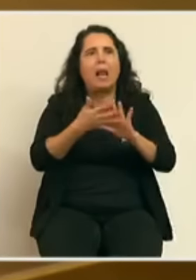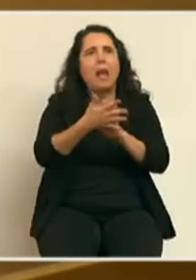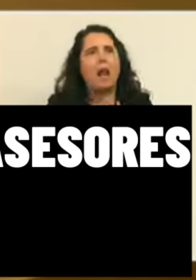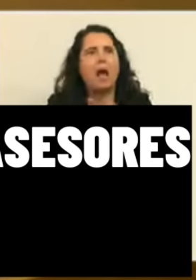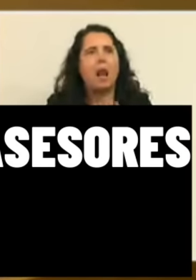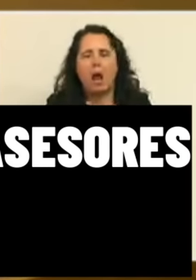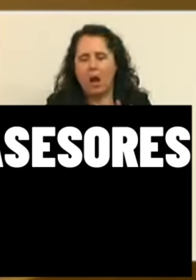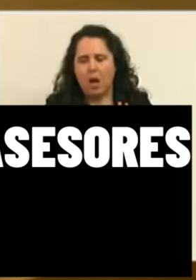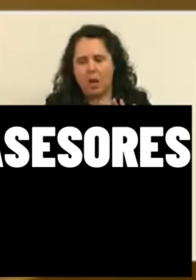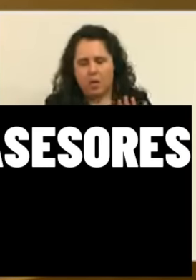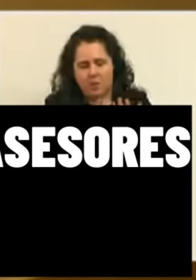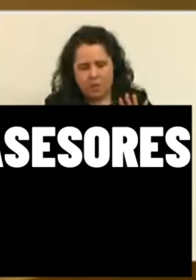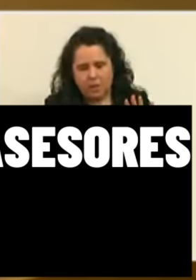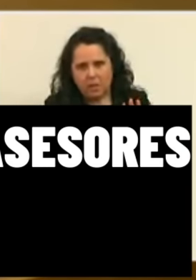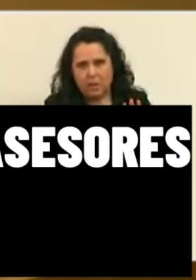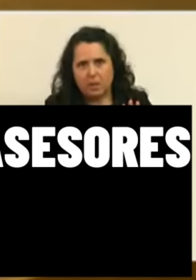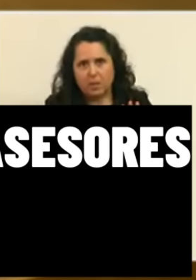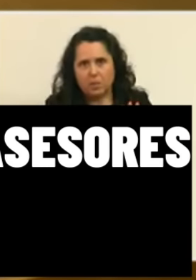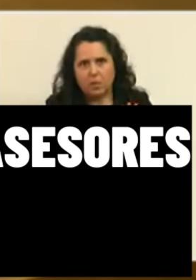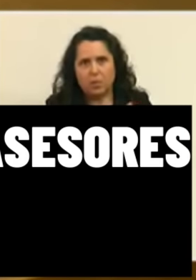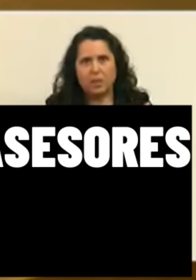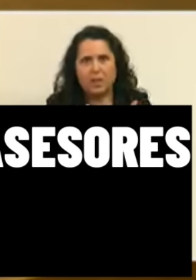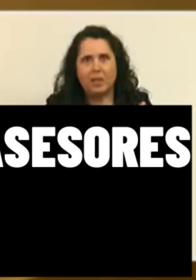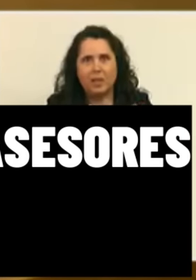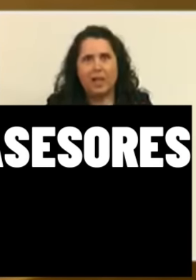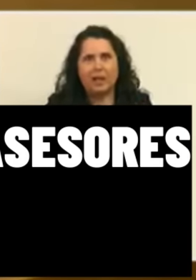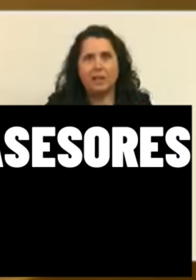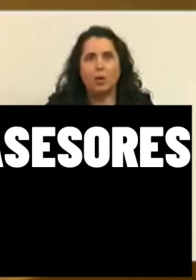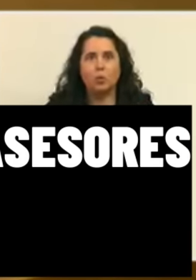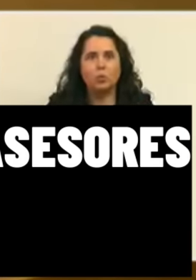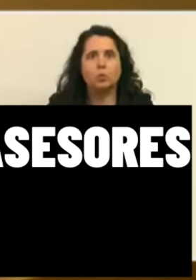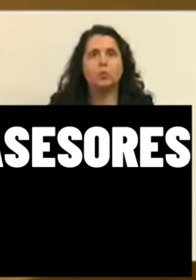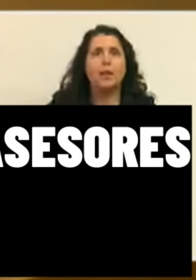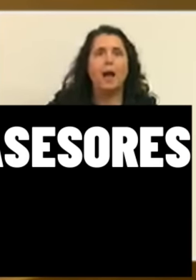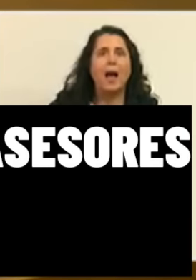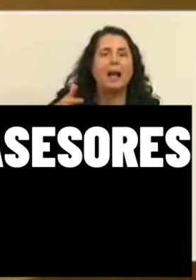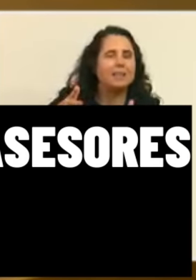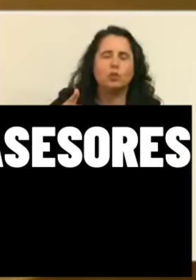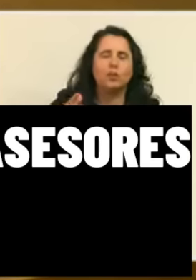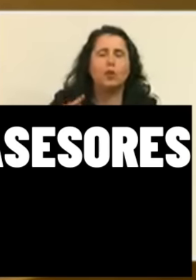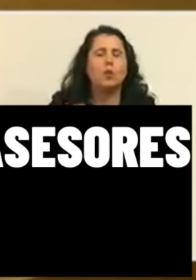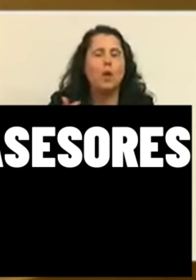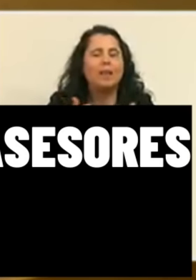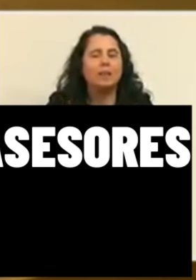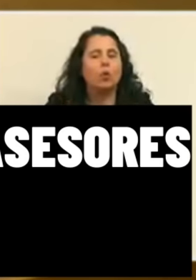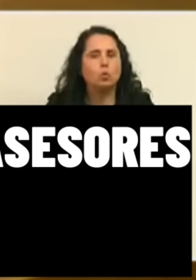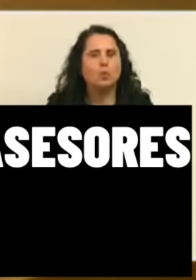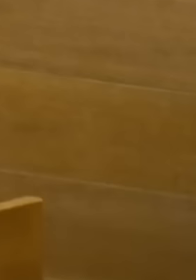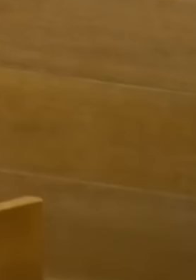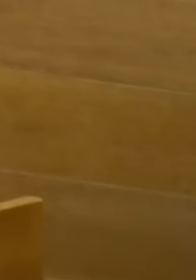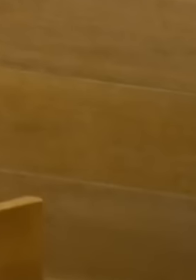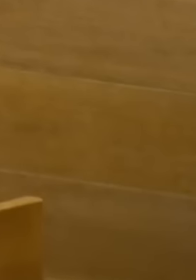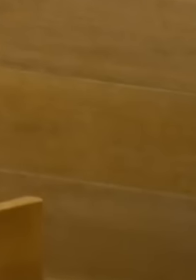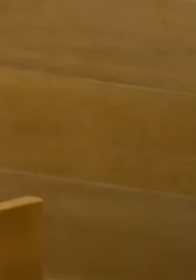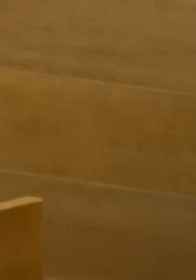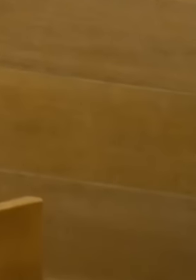És un discurs que no li han escrit els seus assessors, li han escrit els seus advocats. Semblava un escrit de defensa. Sé